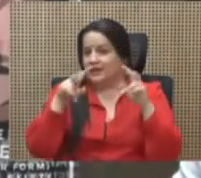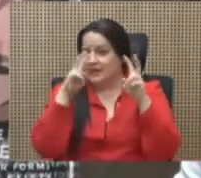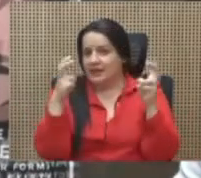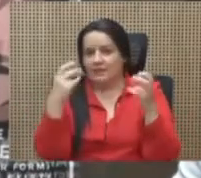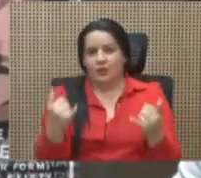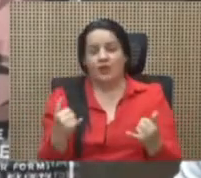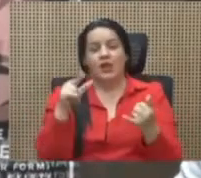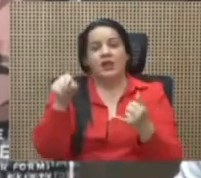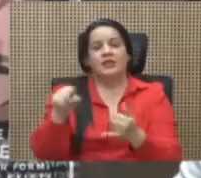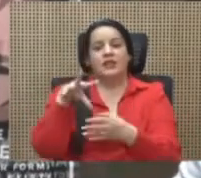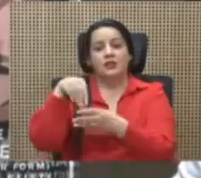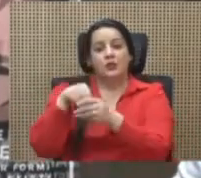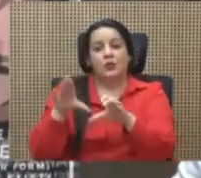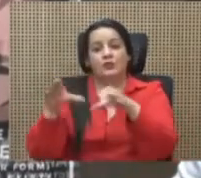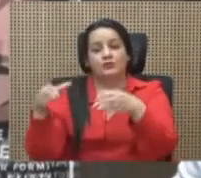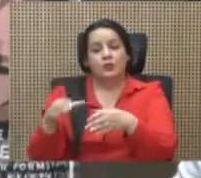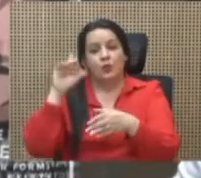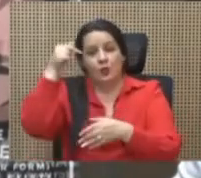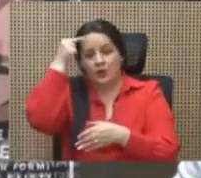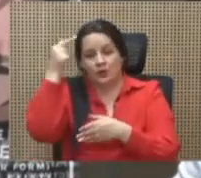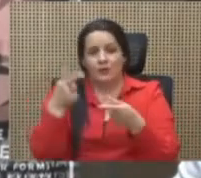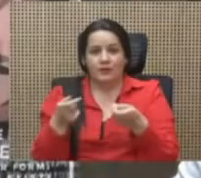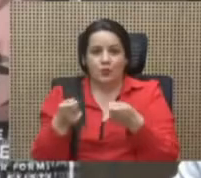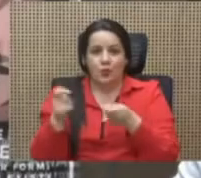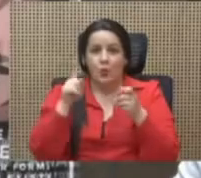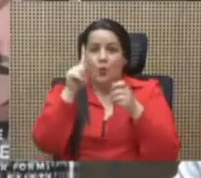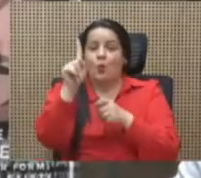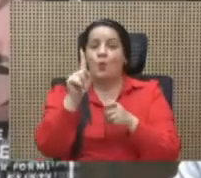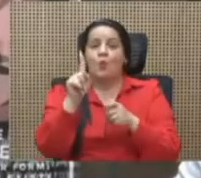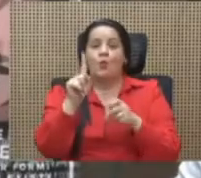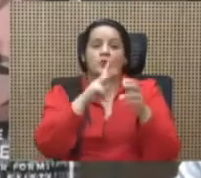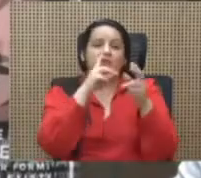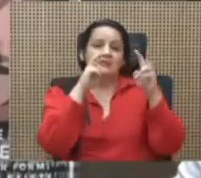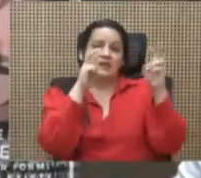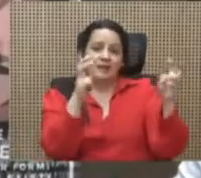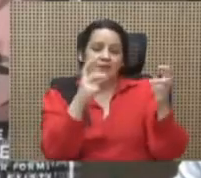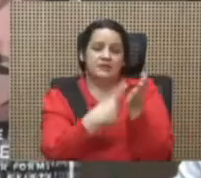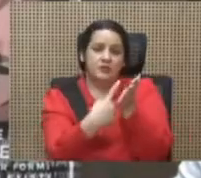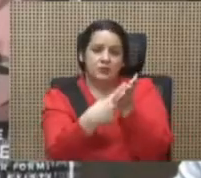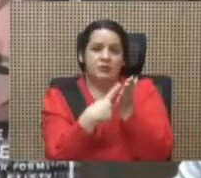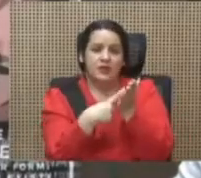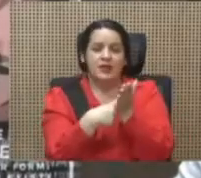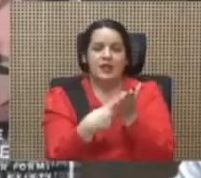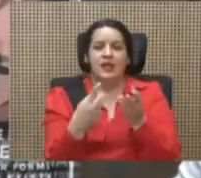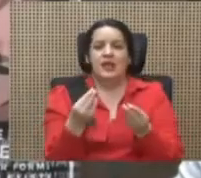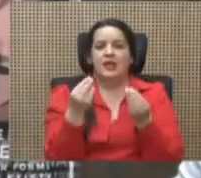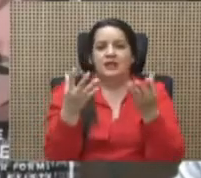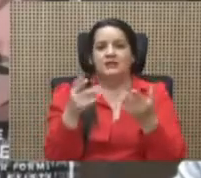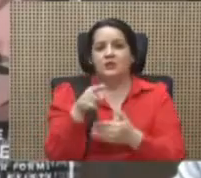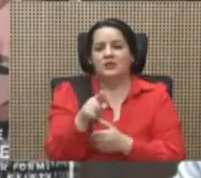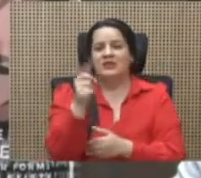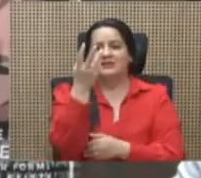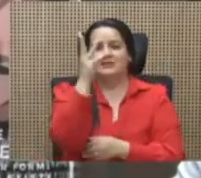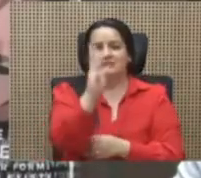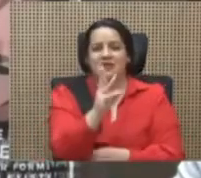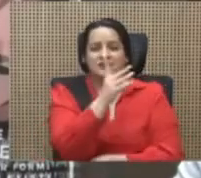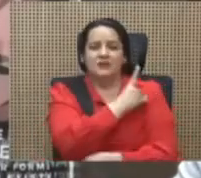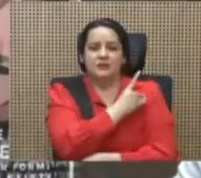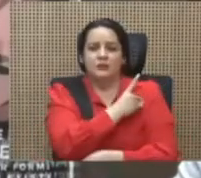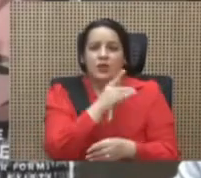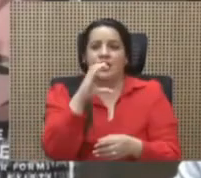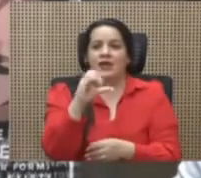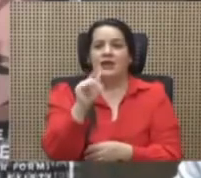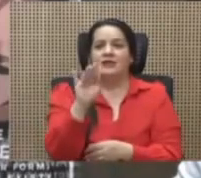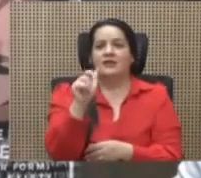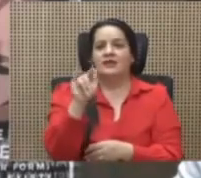donde por ejemplo uno de los temas que se discute es el de el exceso de direcciones 16 direcciones de las cuales Doña